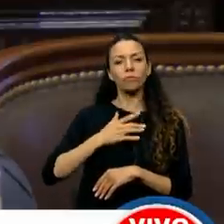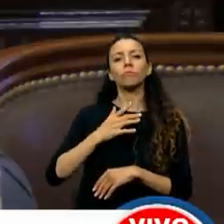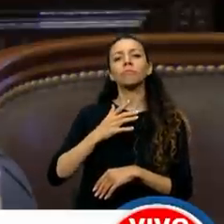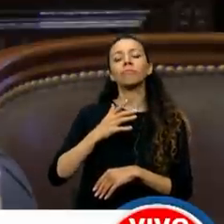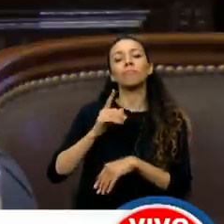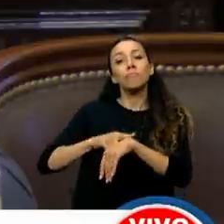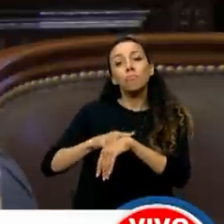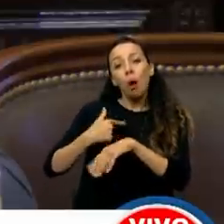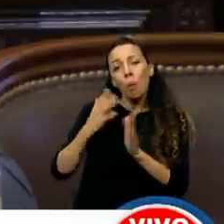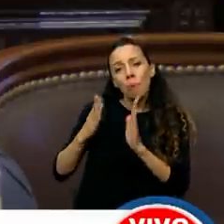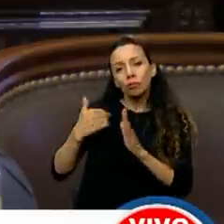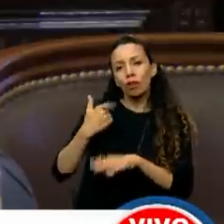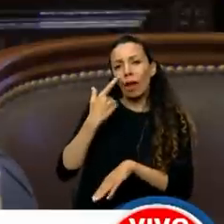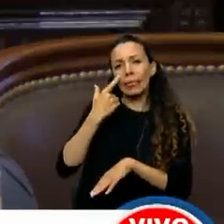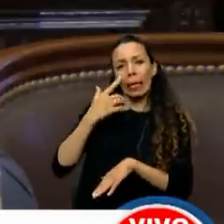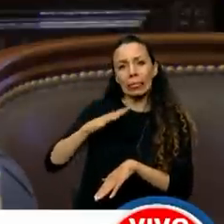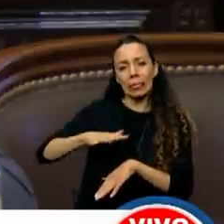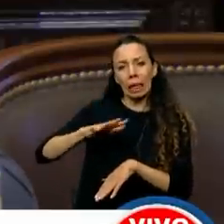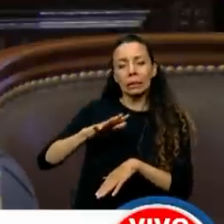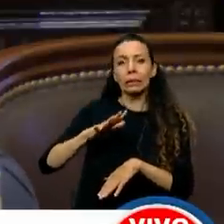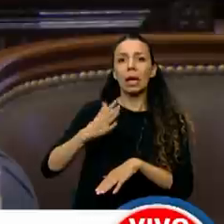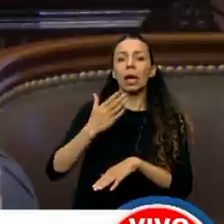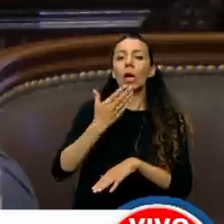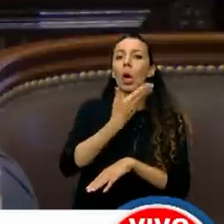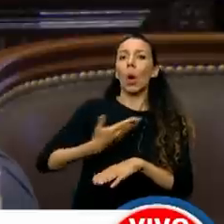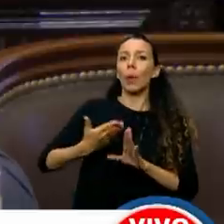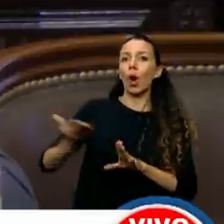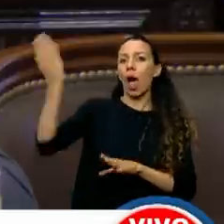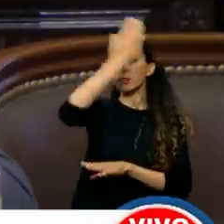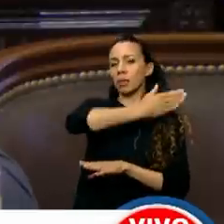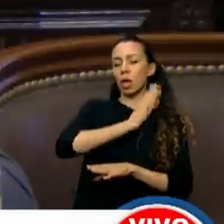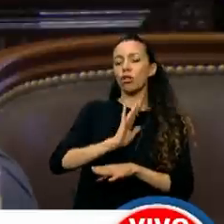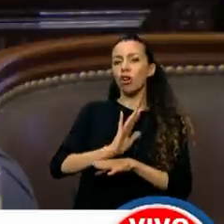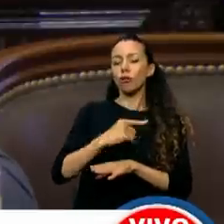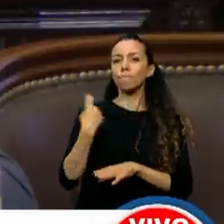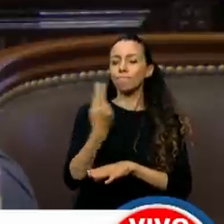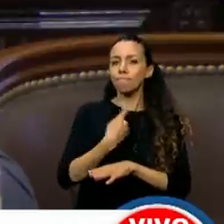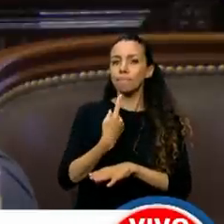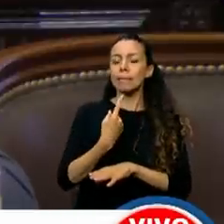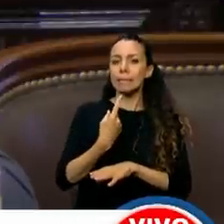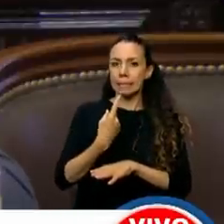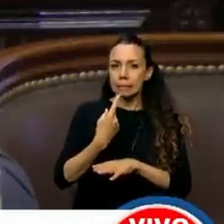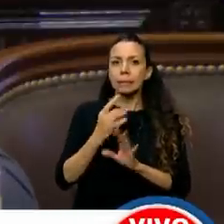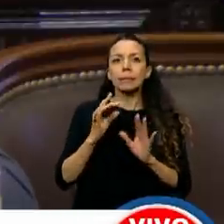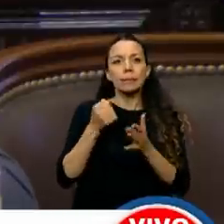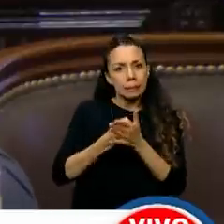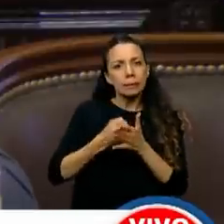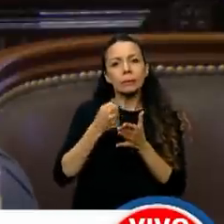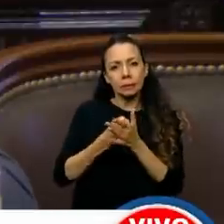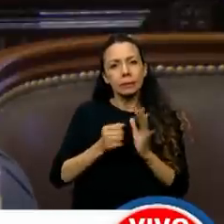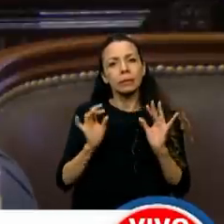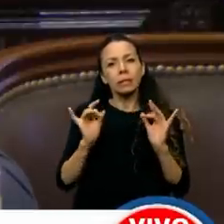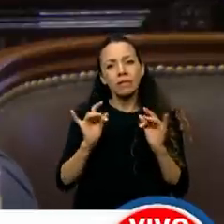gobierno nacional anterior no costaba mucho de poder llegar a los distintos ministerios